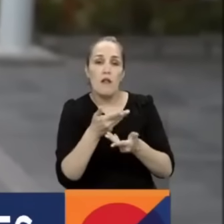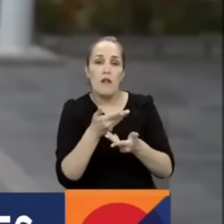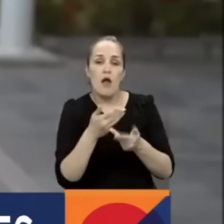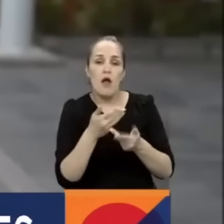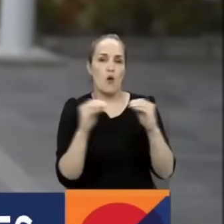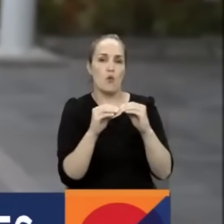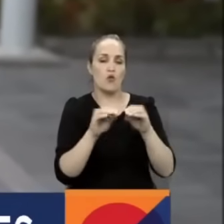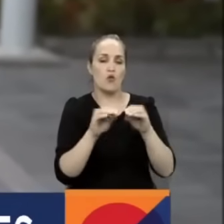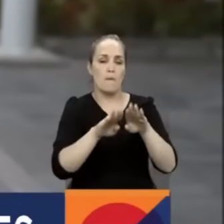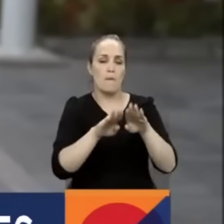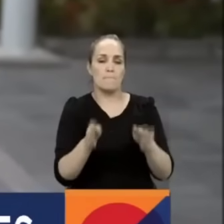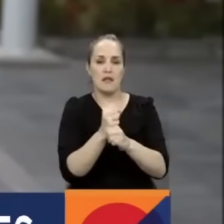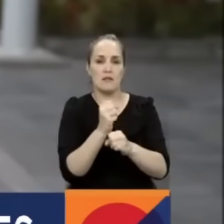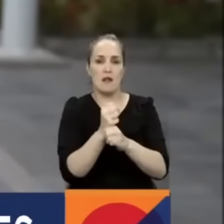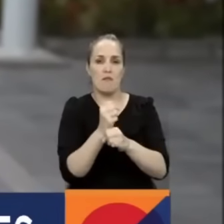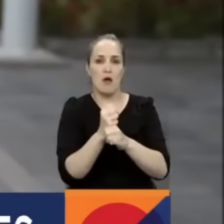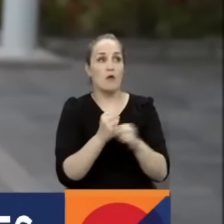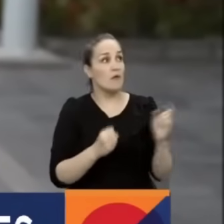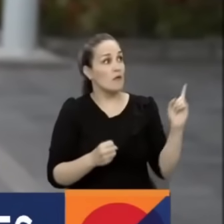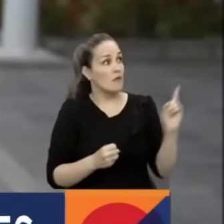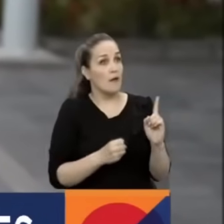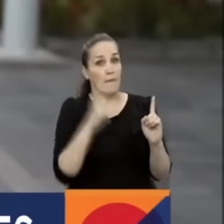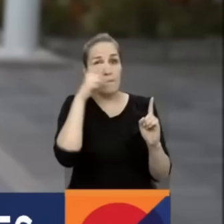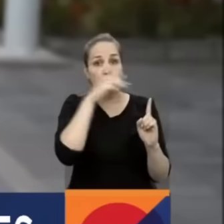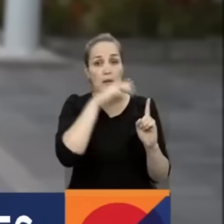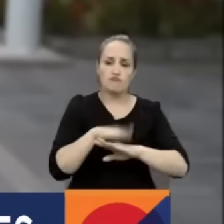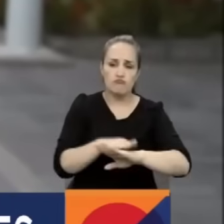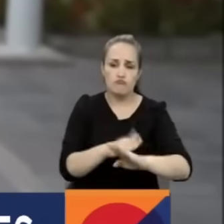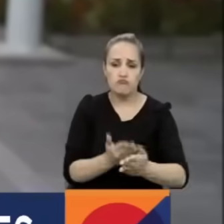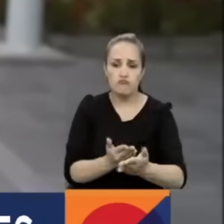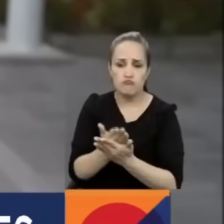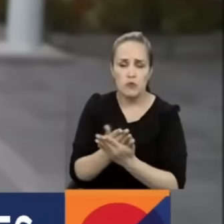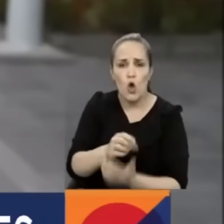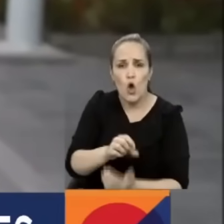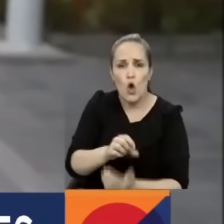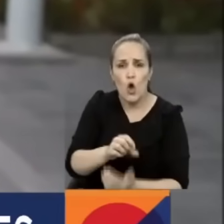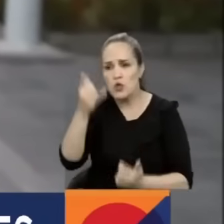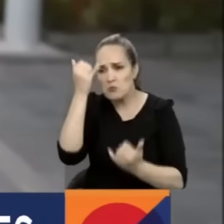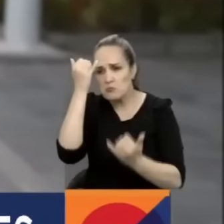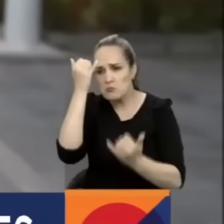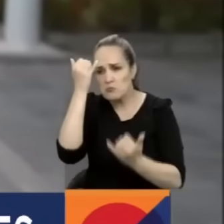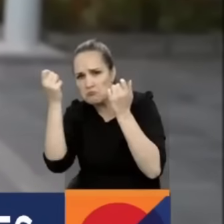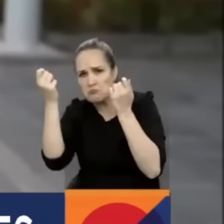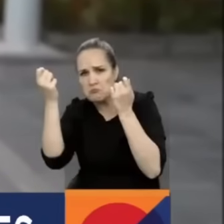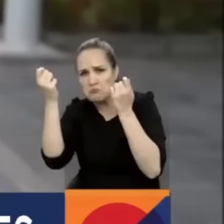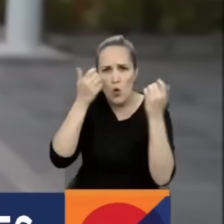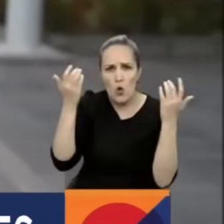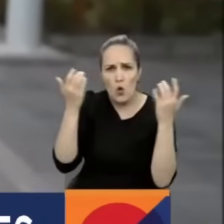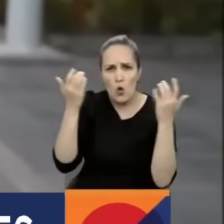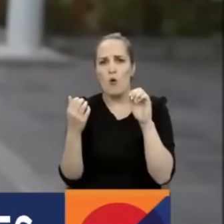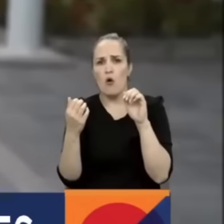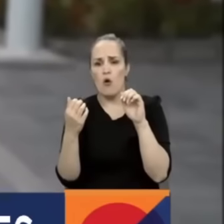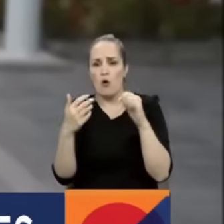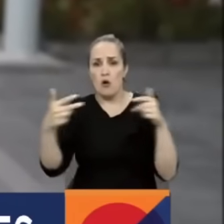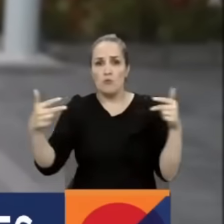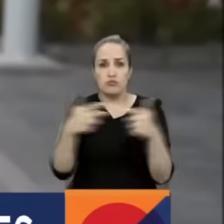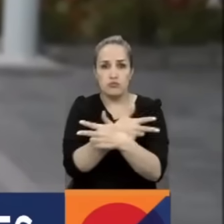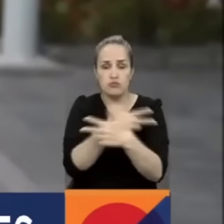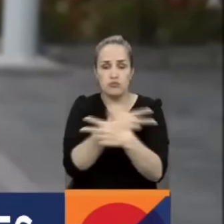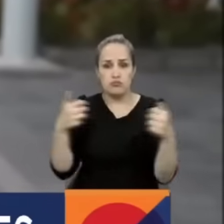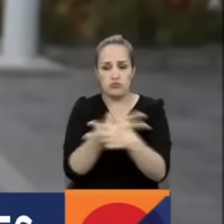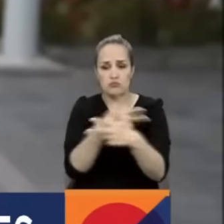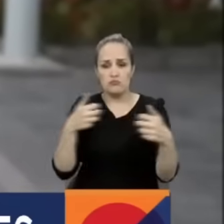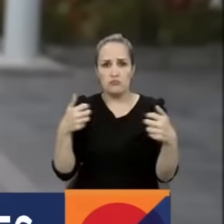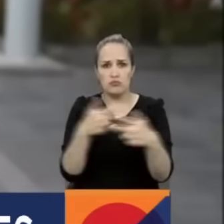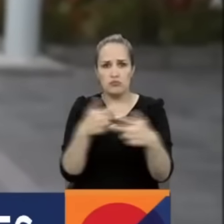la que el presidente ha propuesto que se revisen alternativas de movilidad que tengan que ver con conectividad redundante en esta